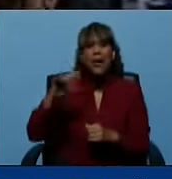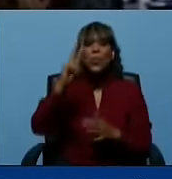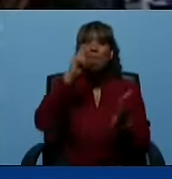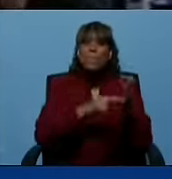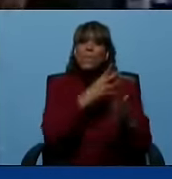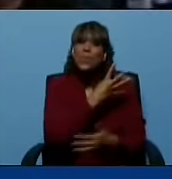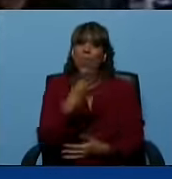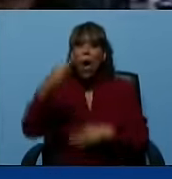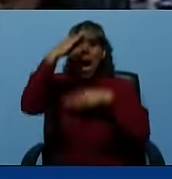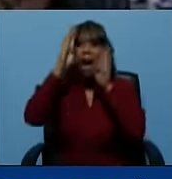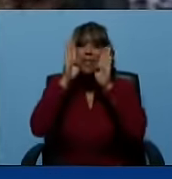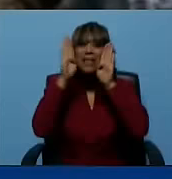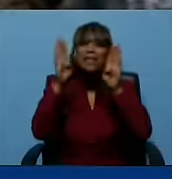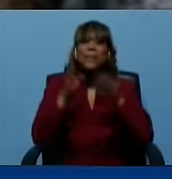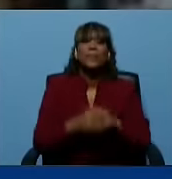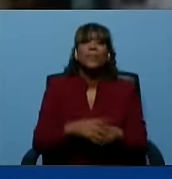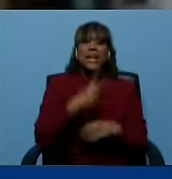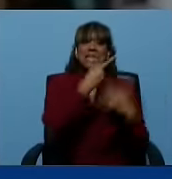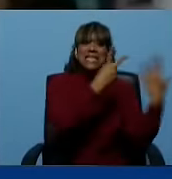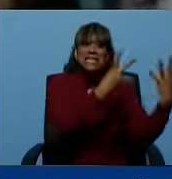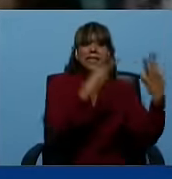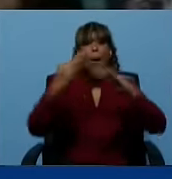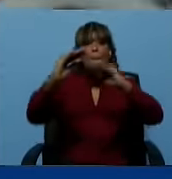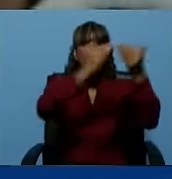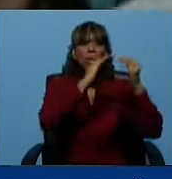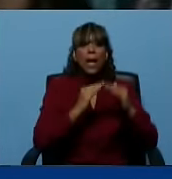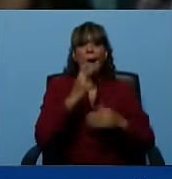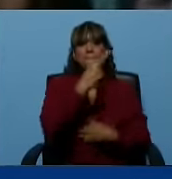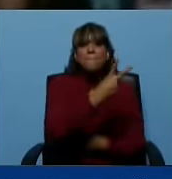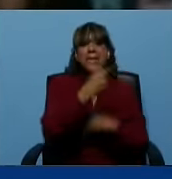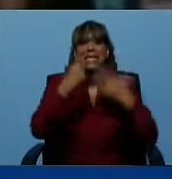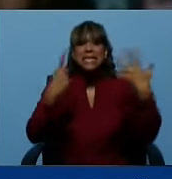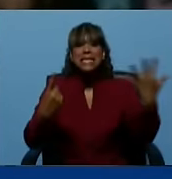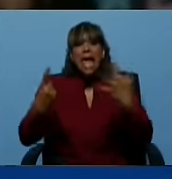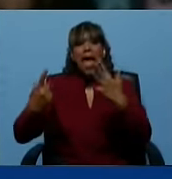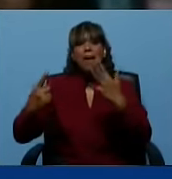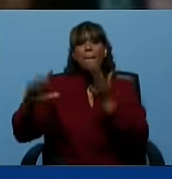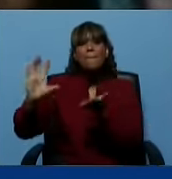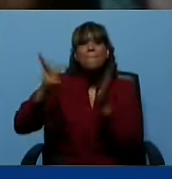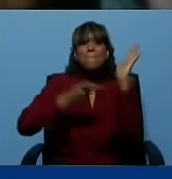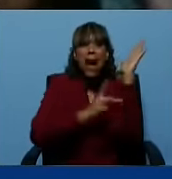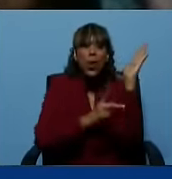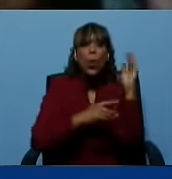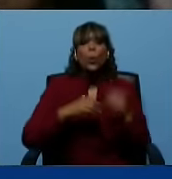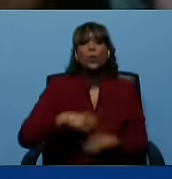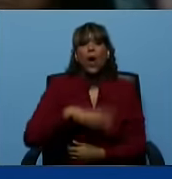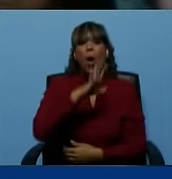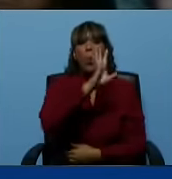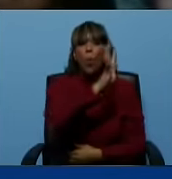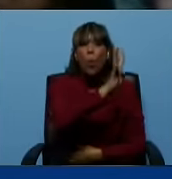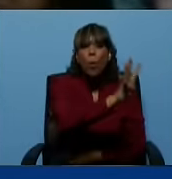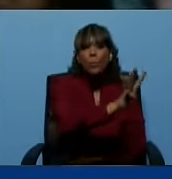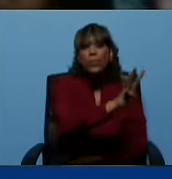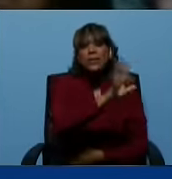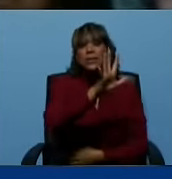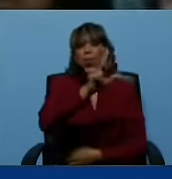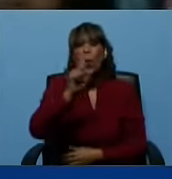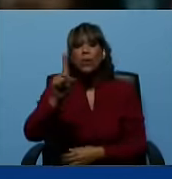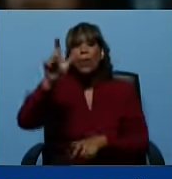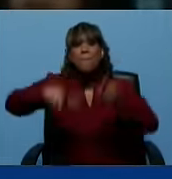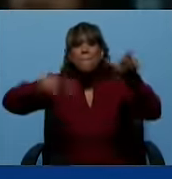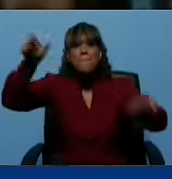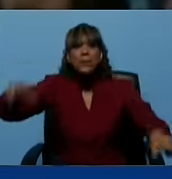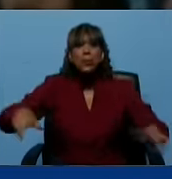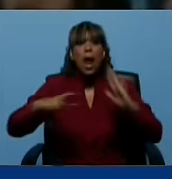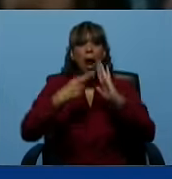2024. Atenderemos desde acá los 7 municipios, las 26 parroquias, con más de 451 recreadores y recreadoras desplegados en